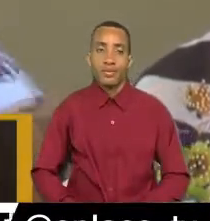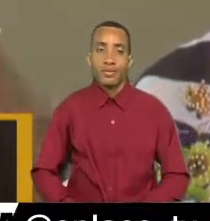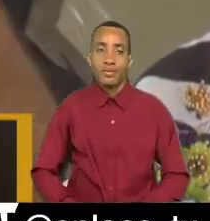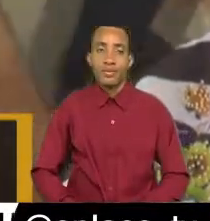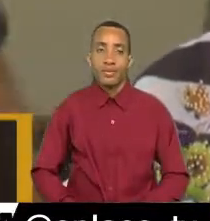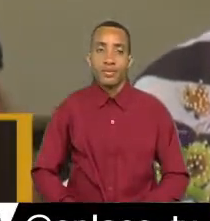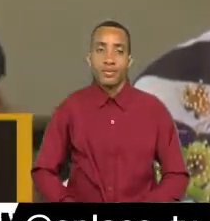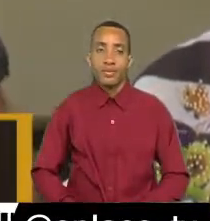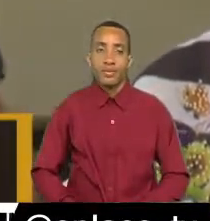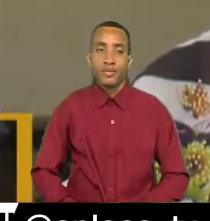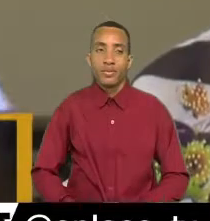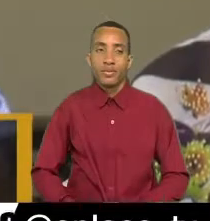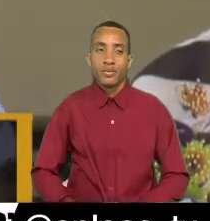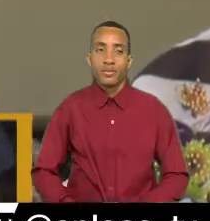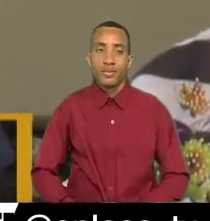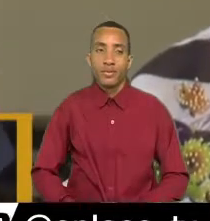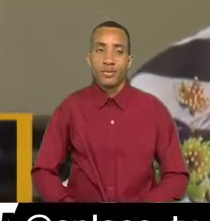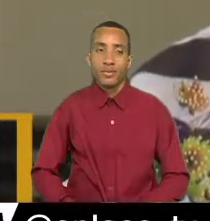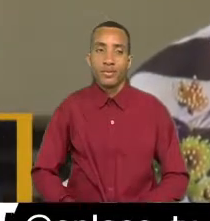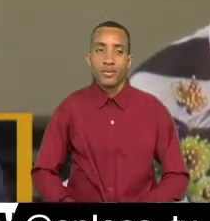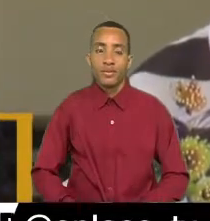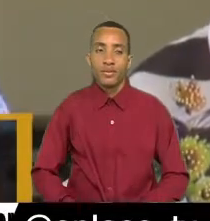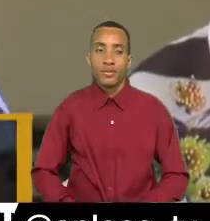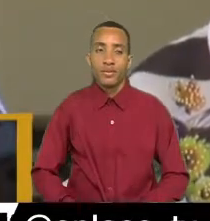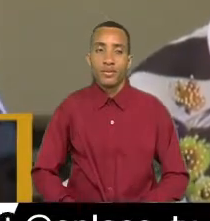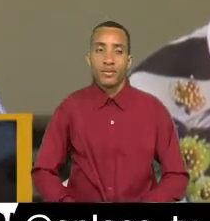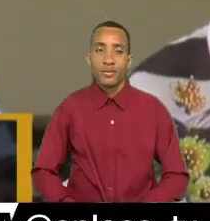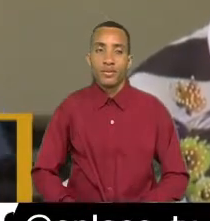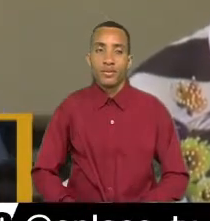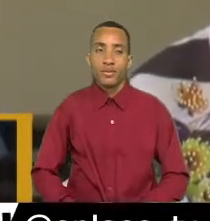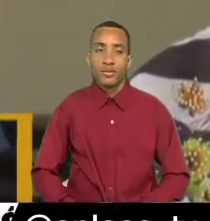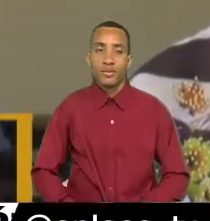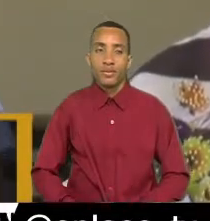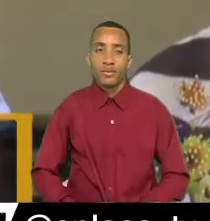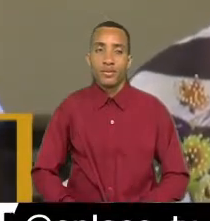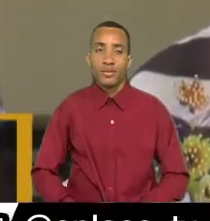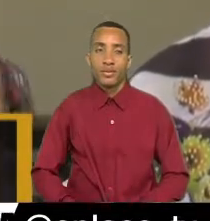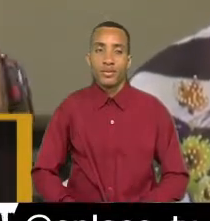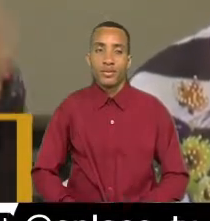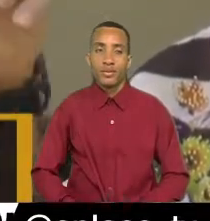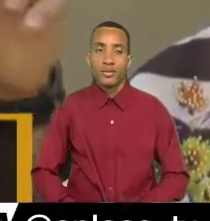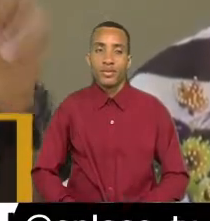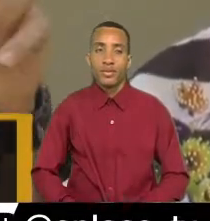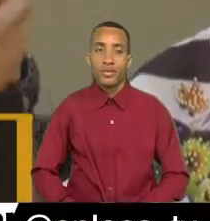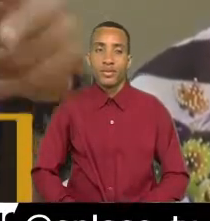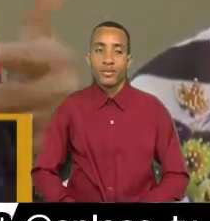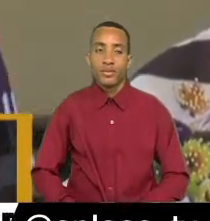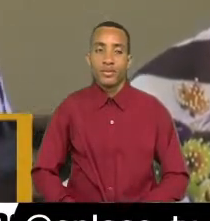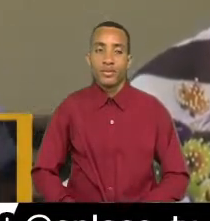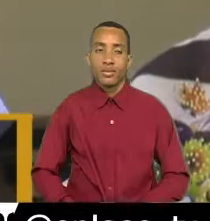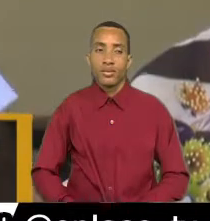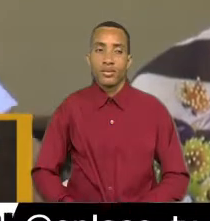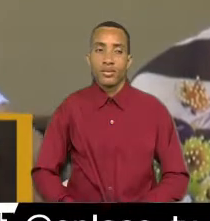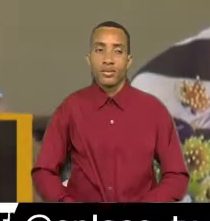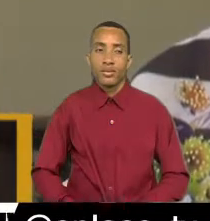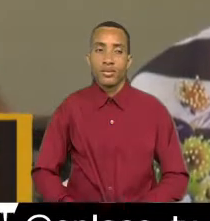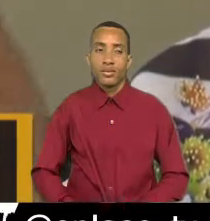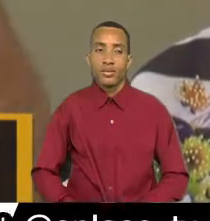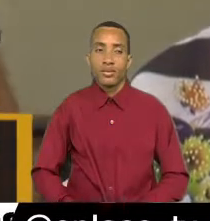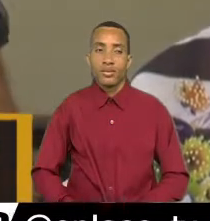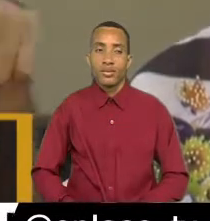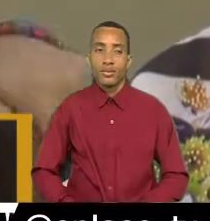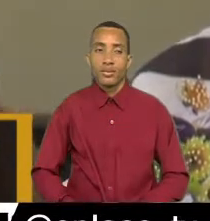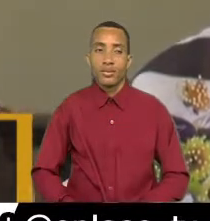a la comunidad? Pues apoyo, o sea, necesitamos apoyo para los viajes, para los viáticos, es una semana donde va a haber